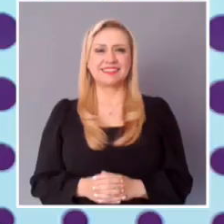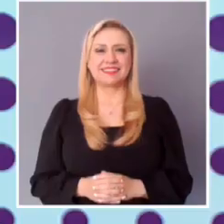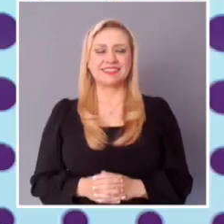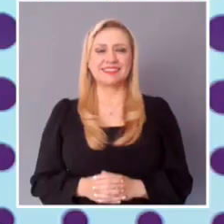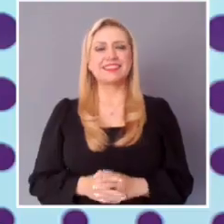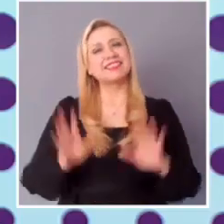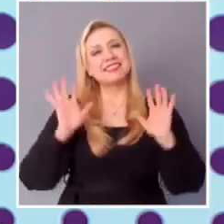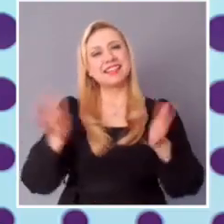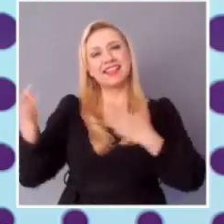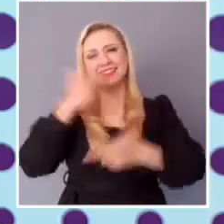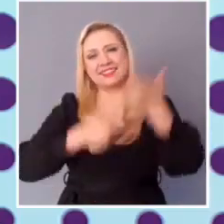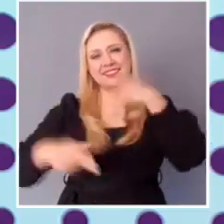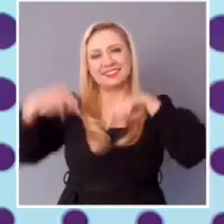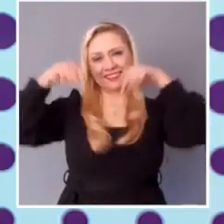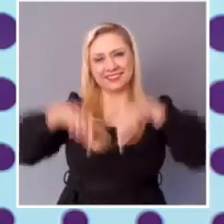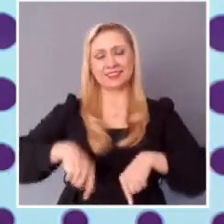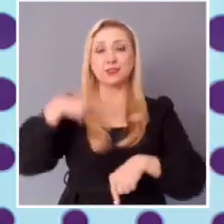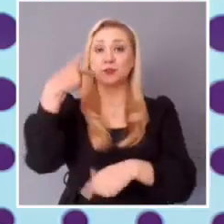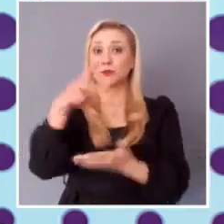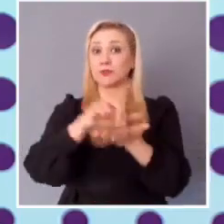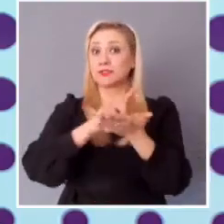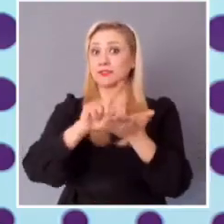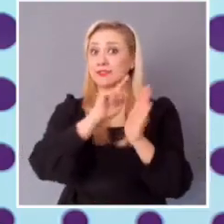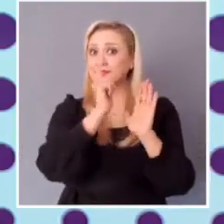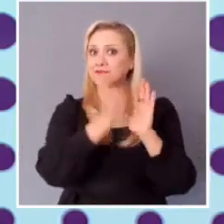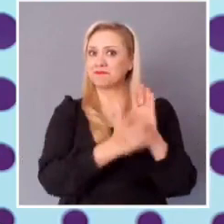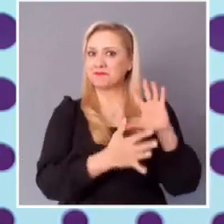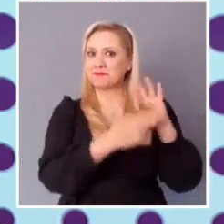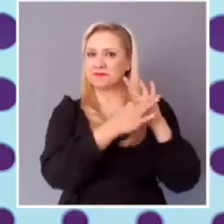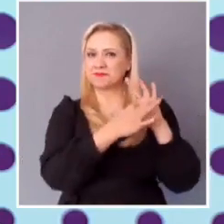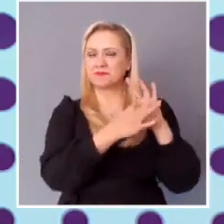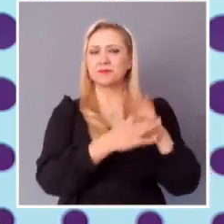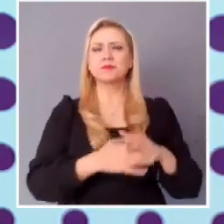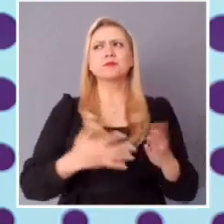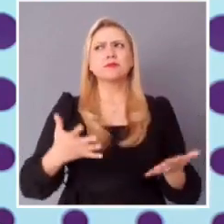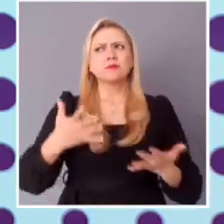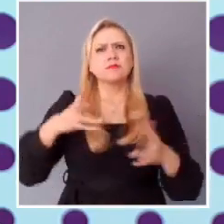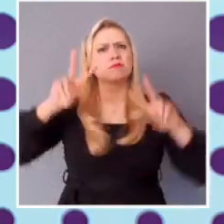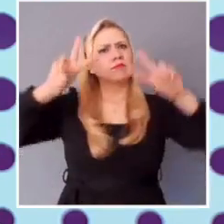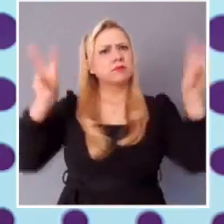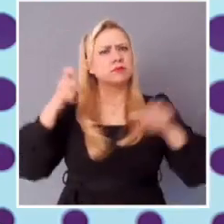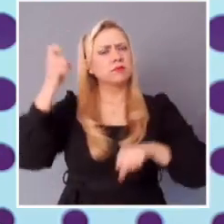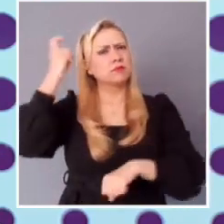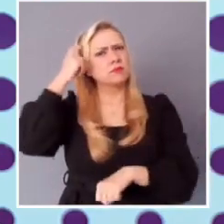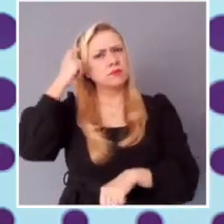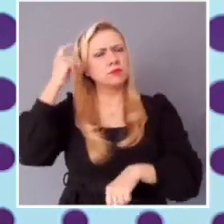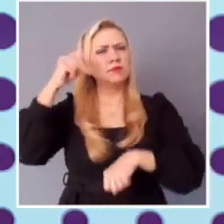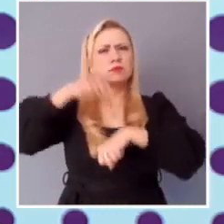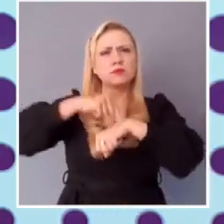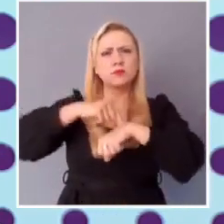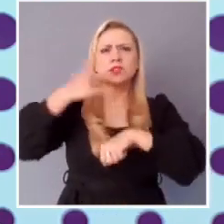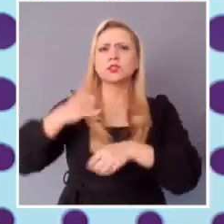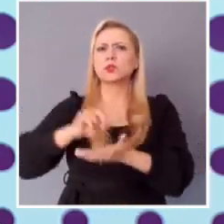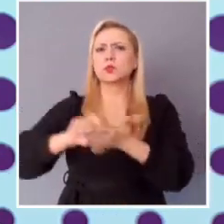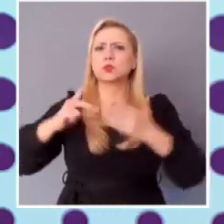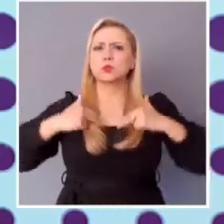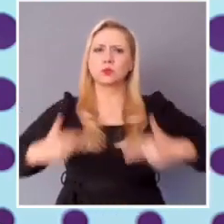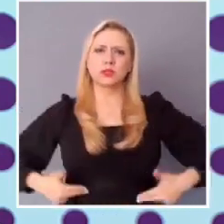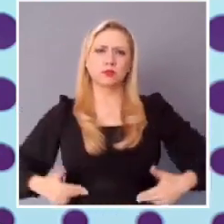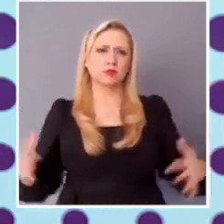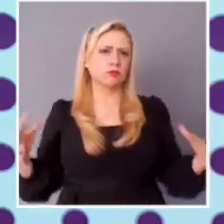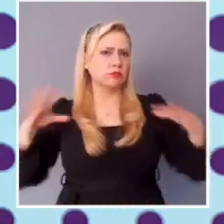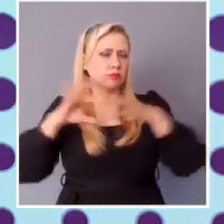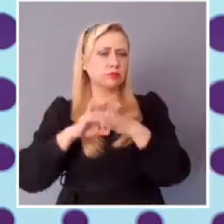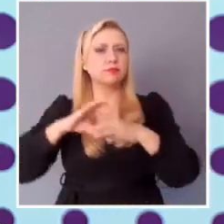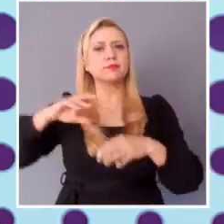Ya estamos de regreso en su programa Tus Derechos. Estamos platicando sobre salud mental y derechos humanos. Víctor, me gustaría retomar la